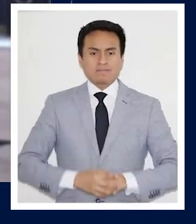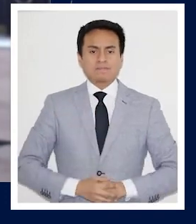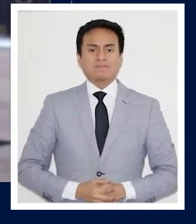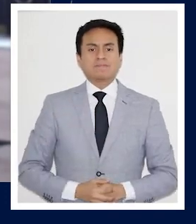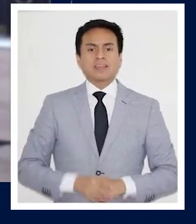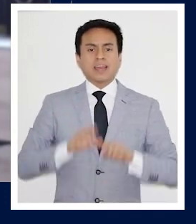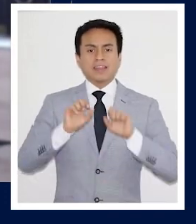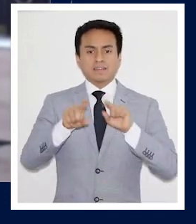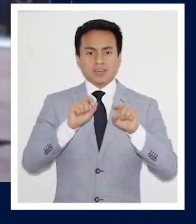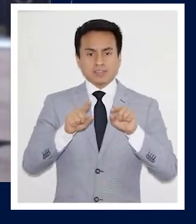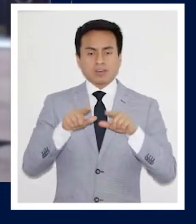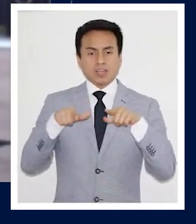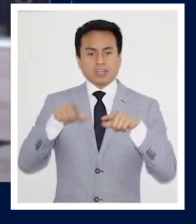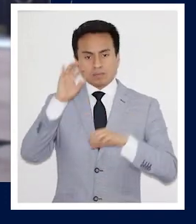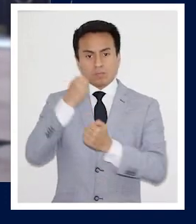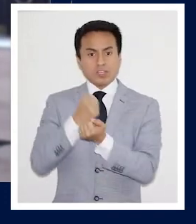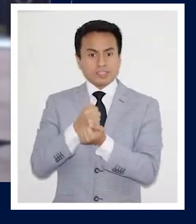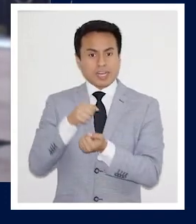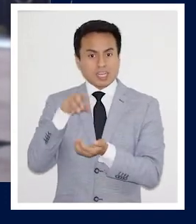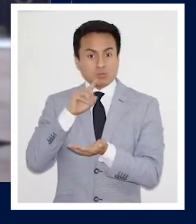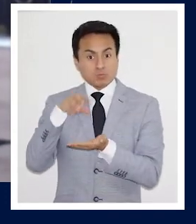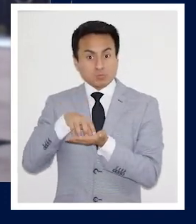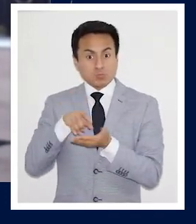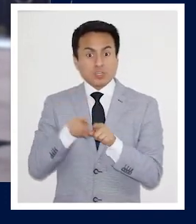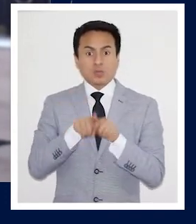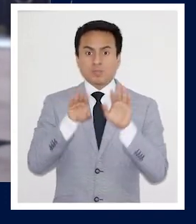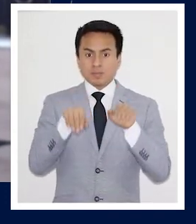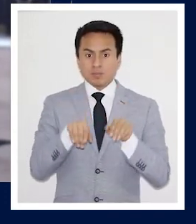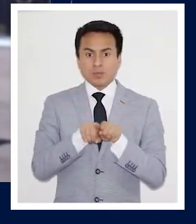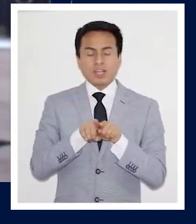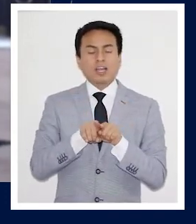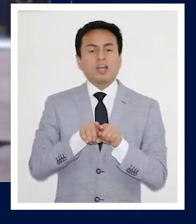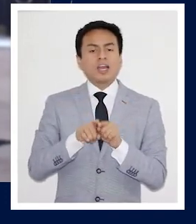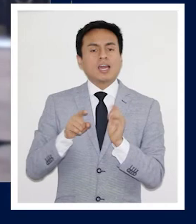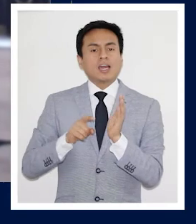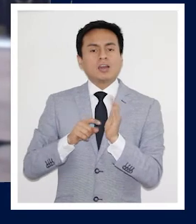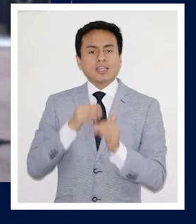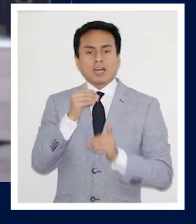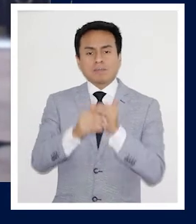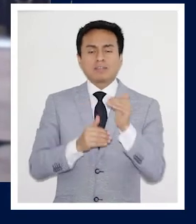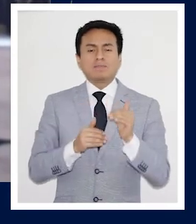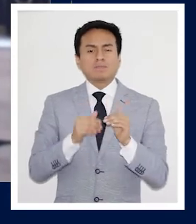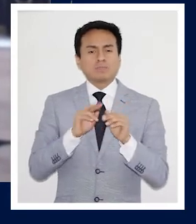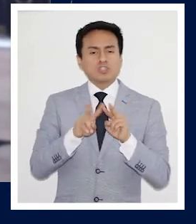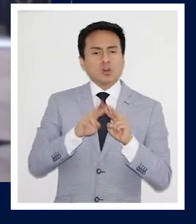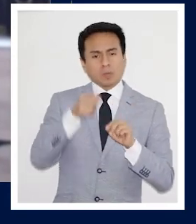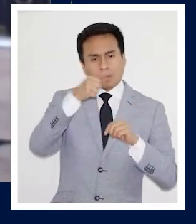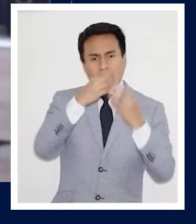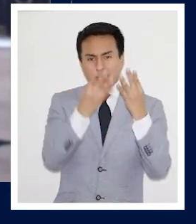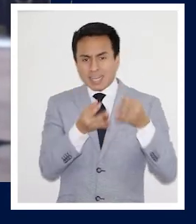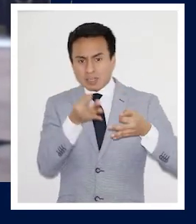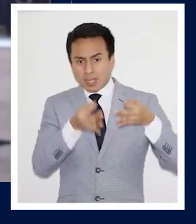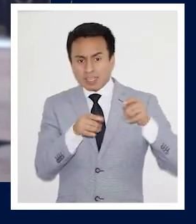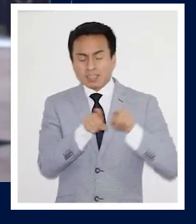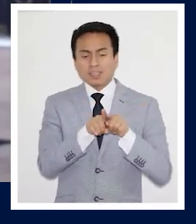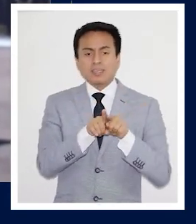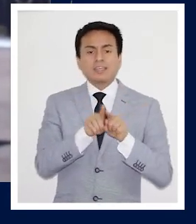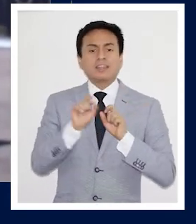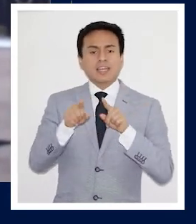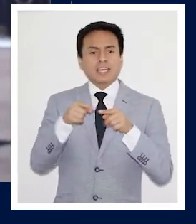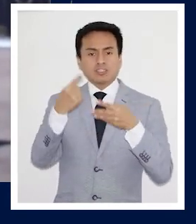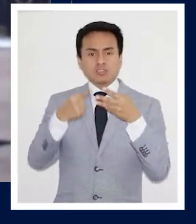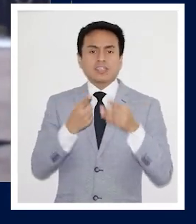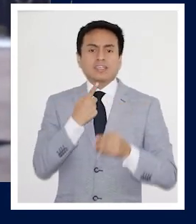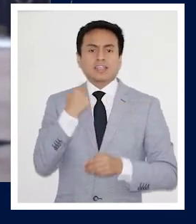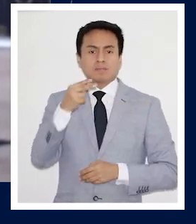familiar. La defensa en unidades policiales, igual que durante el resto de las etapas del proceso penal, es una actividad centrada en la